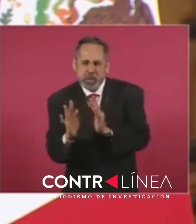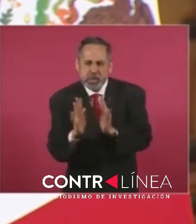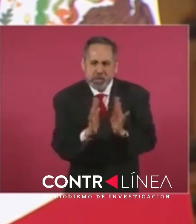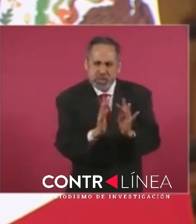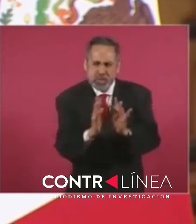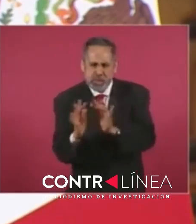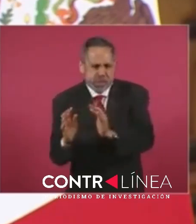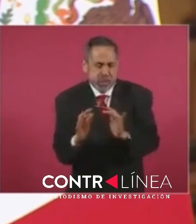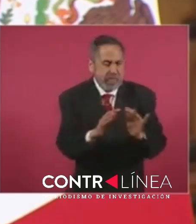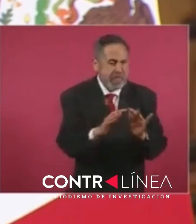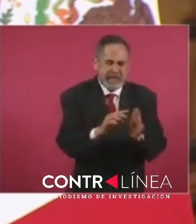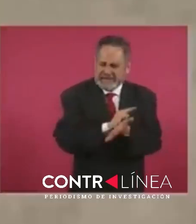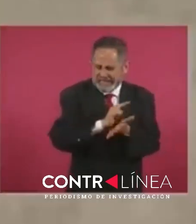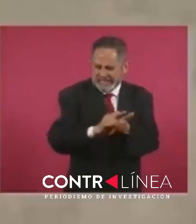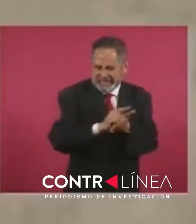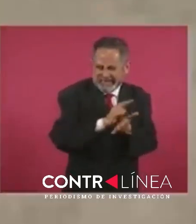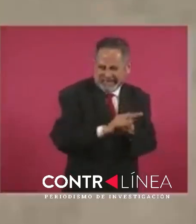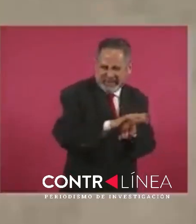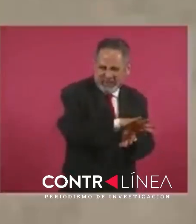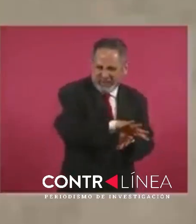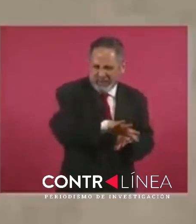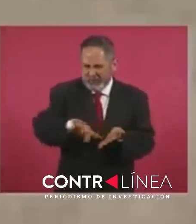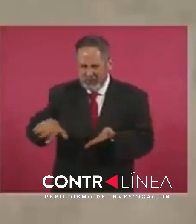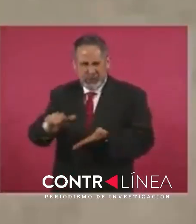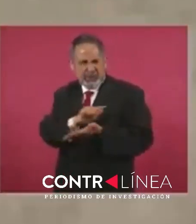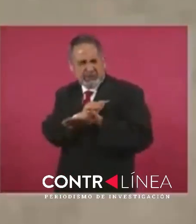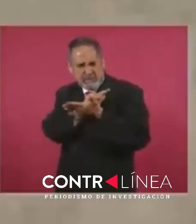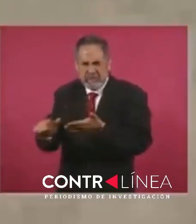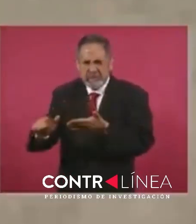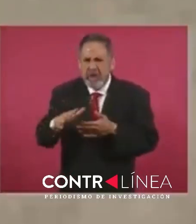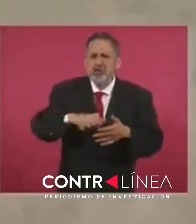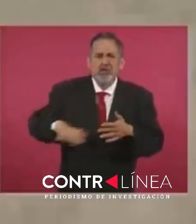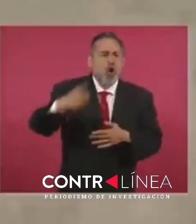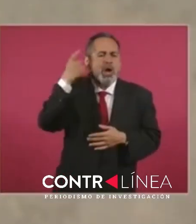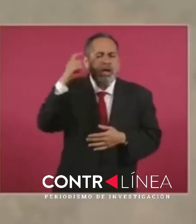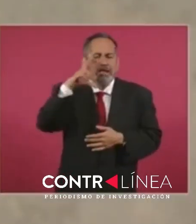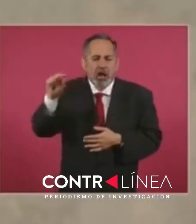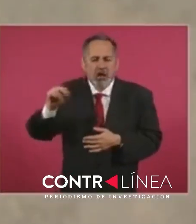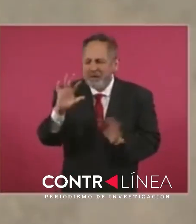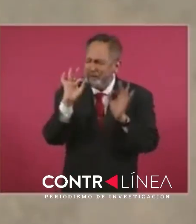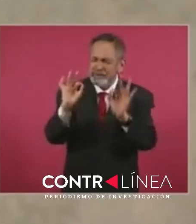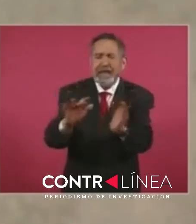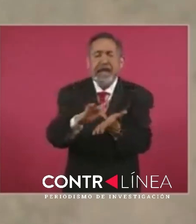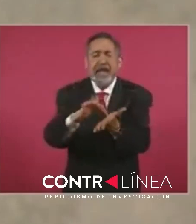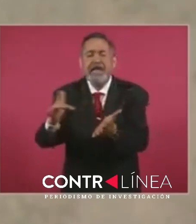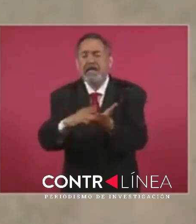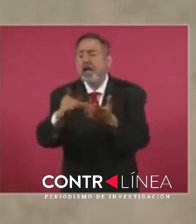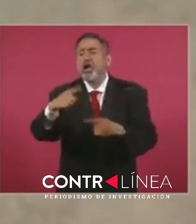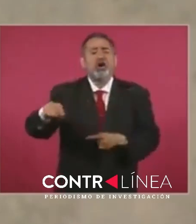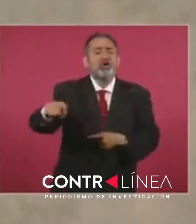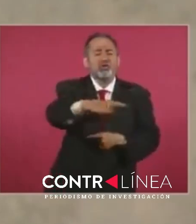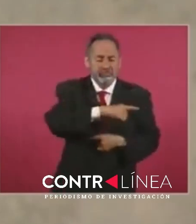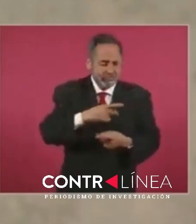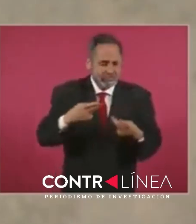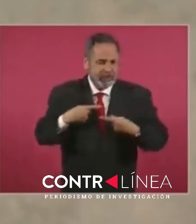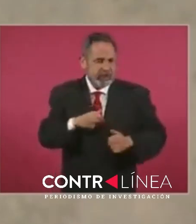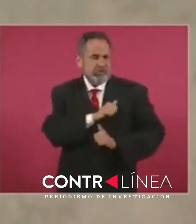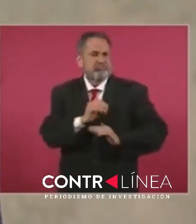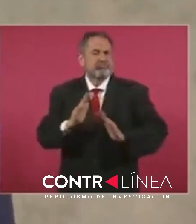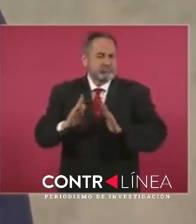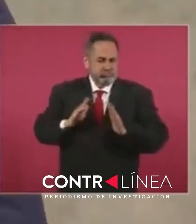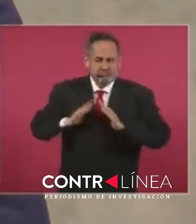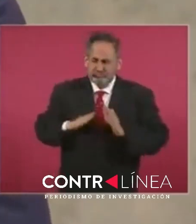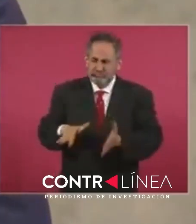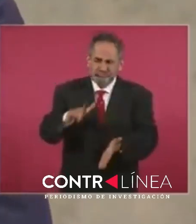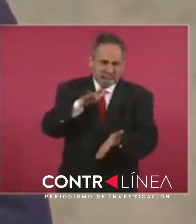en todo Quintana Roo. Agradezco a todos los integrantes de las Fuerzas Armadas por